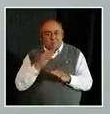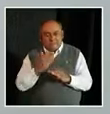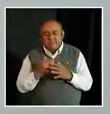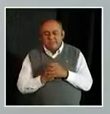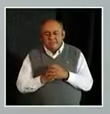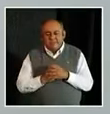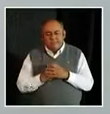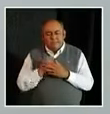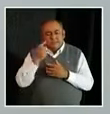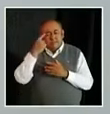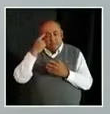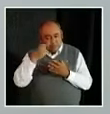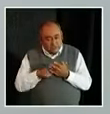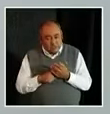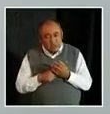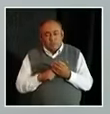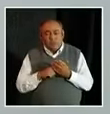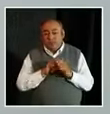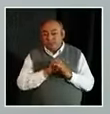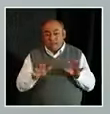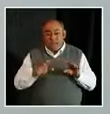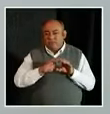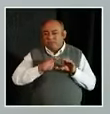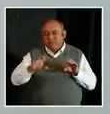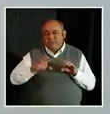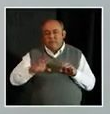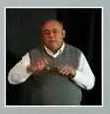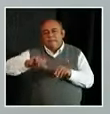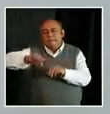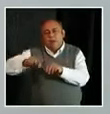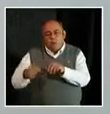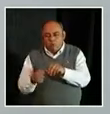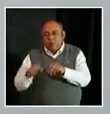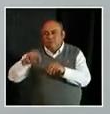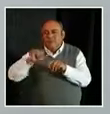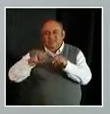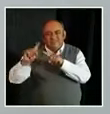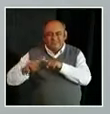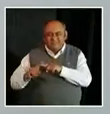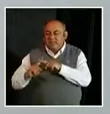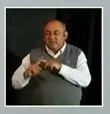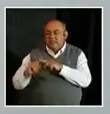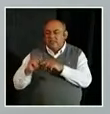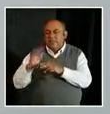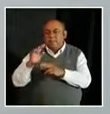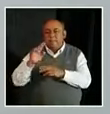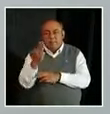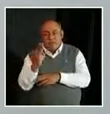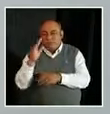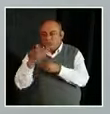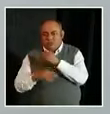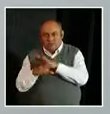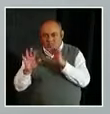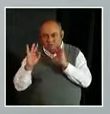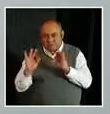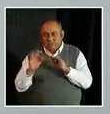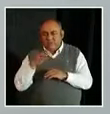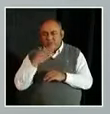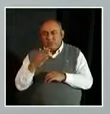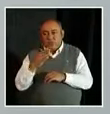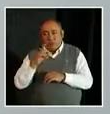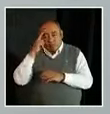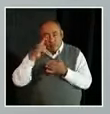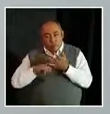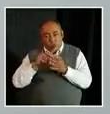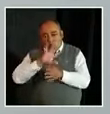estar terminando la instalación de válvulas a finales de mayo, no obstante el programa completo lo estaremos terminando